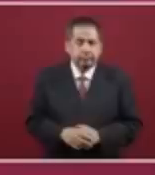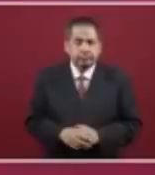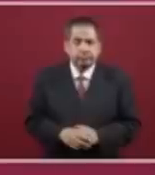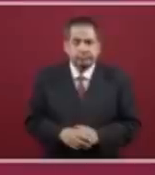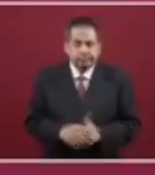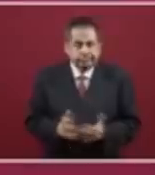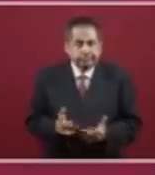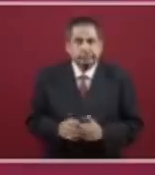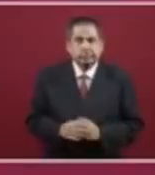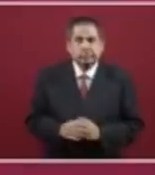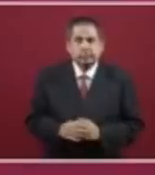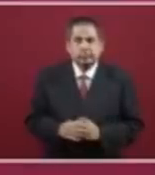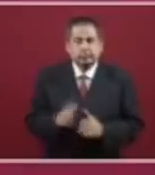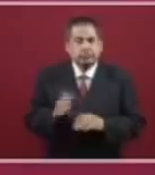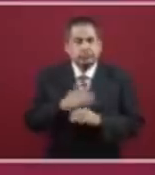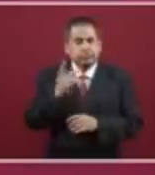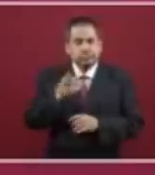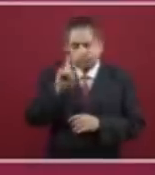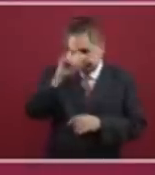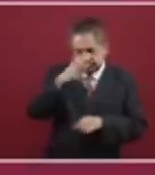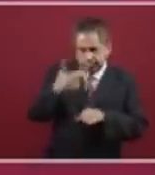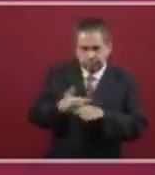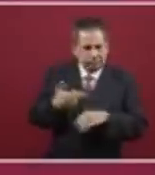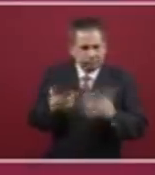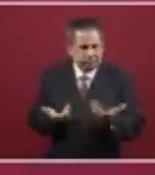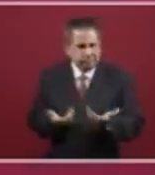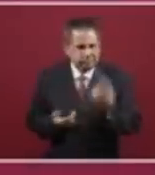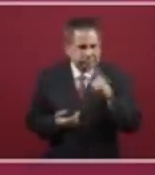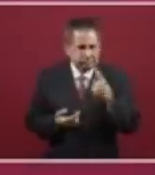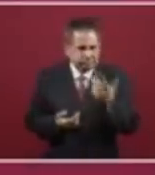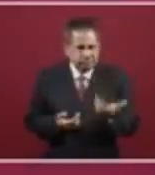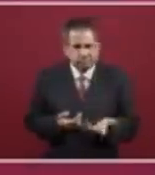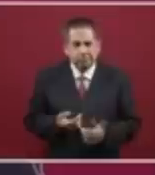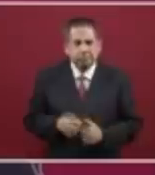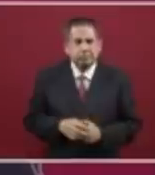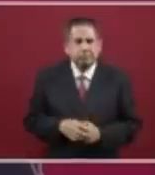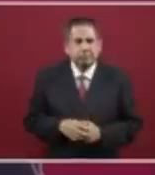porque ¿para qué queremos asesores?